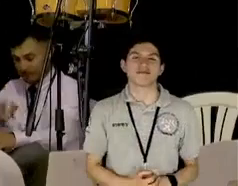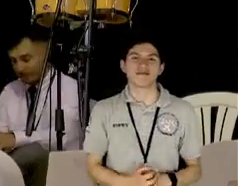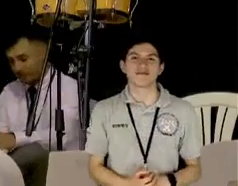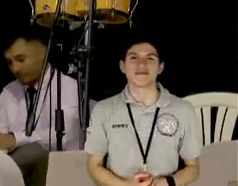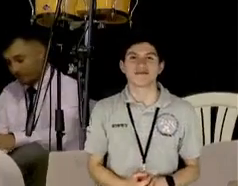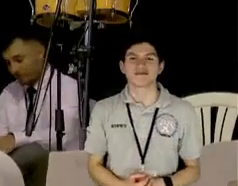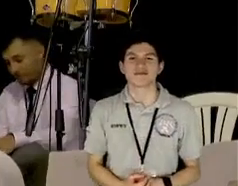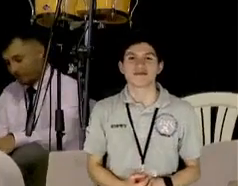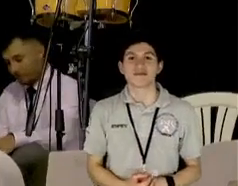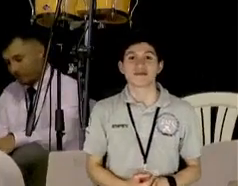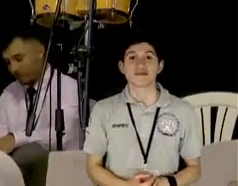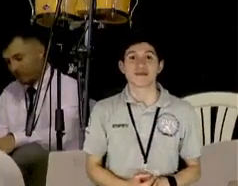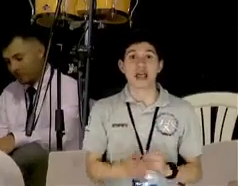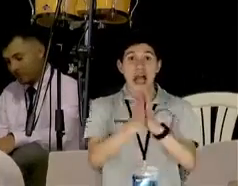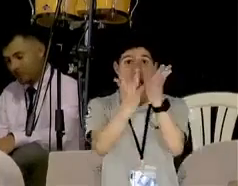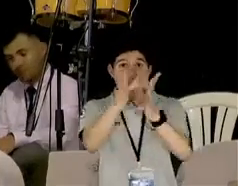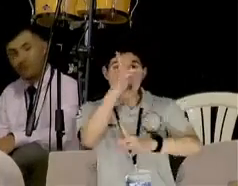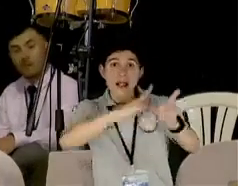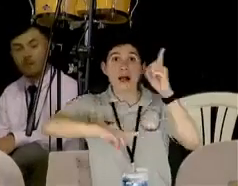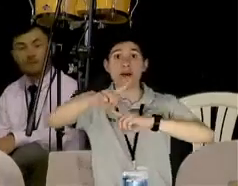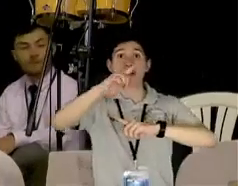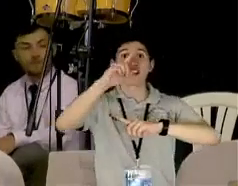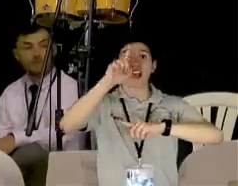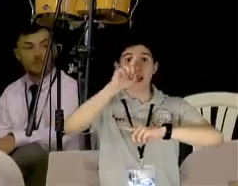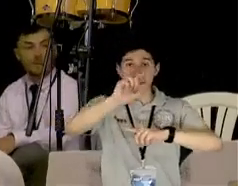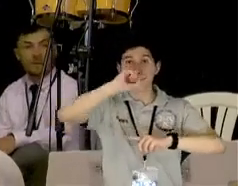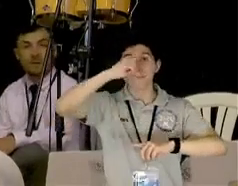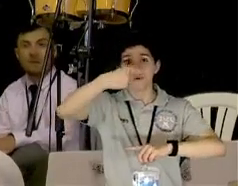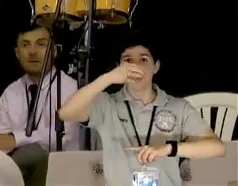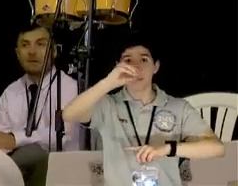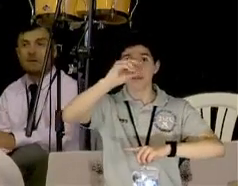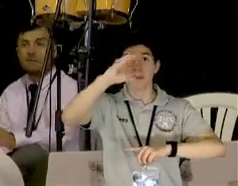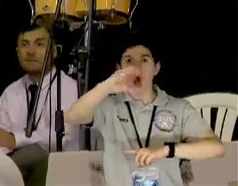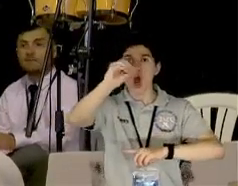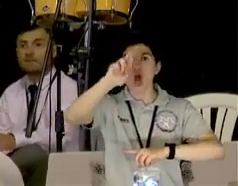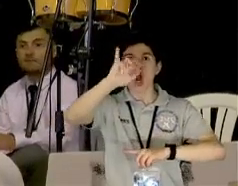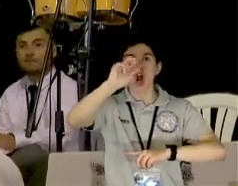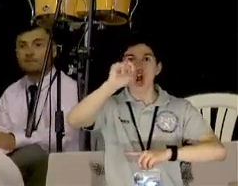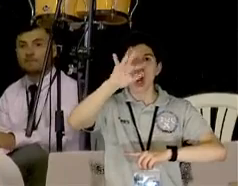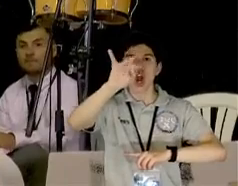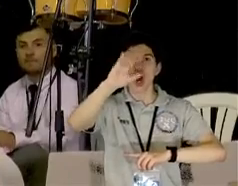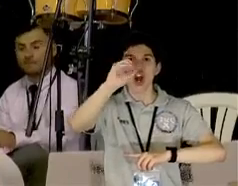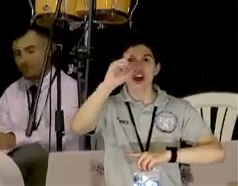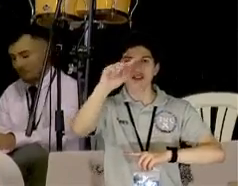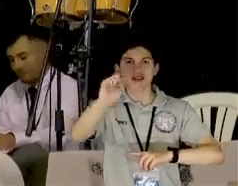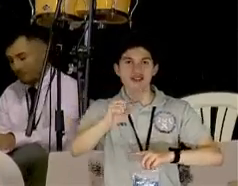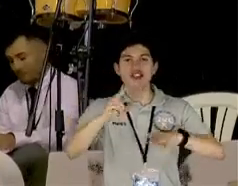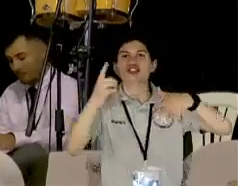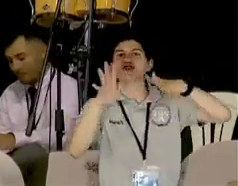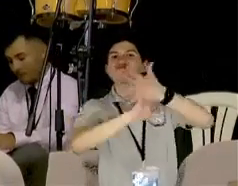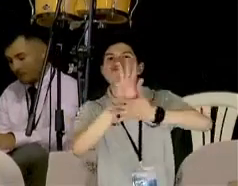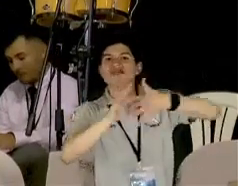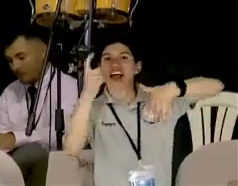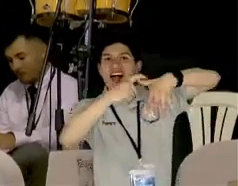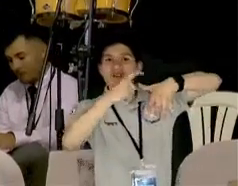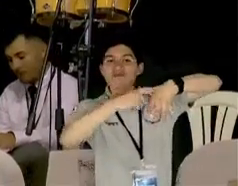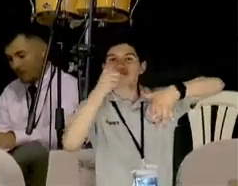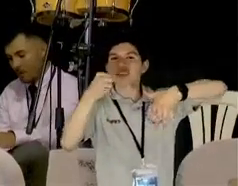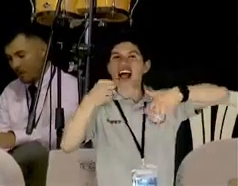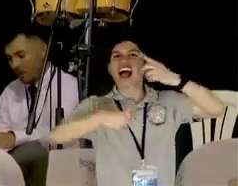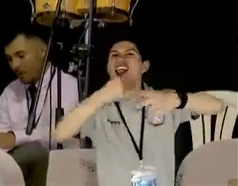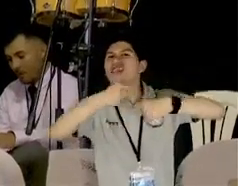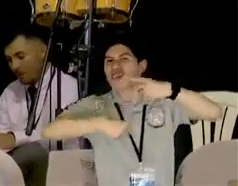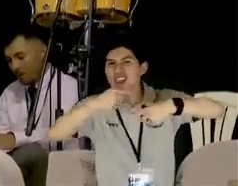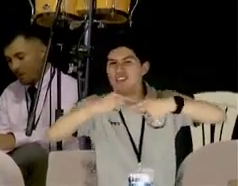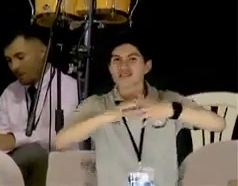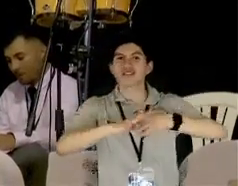la primera carta a los Corintios, el capítulo 12, del verso 12 en adelante, dice: la iglesia de Cristo es como el cuerpo